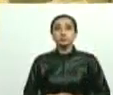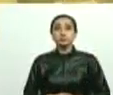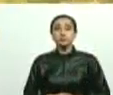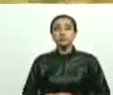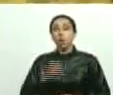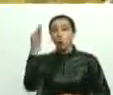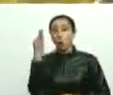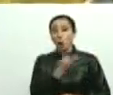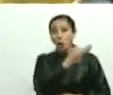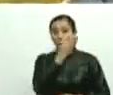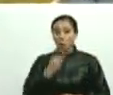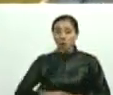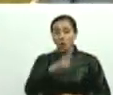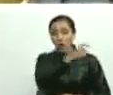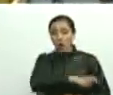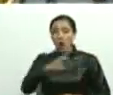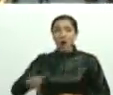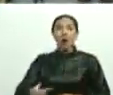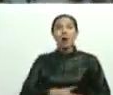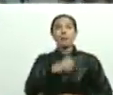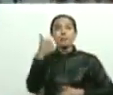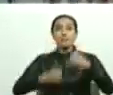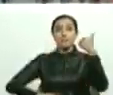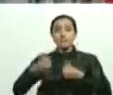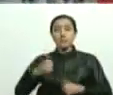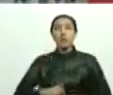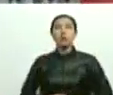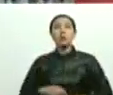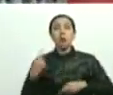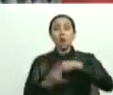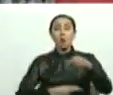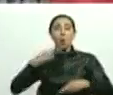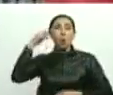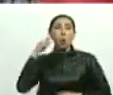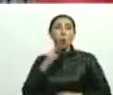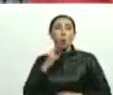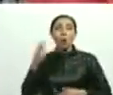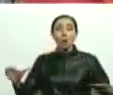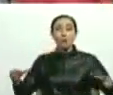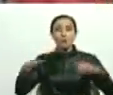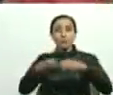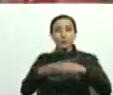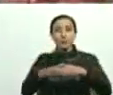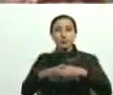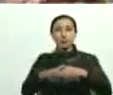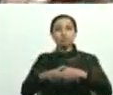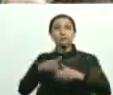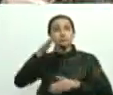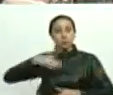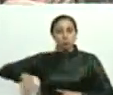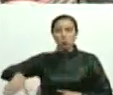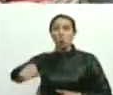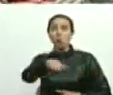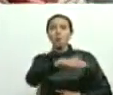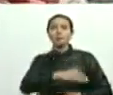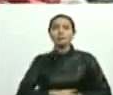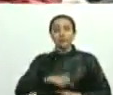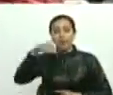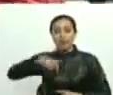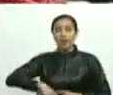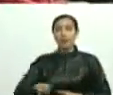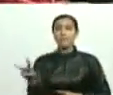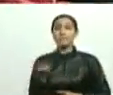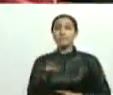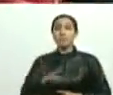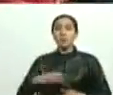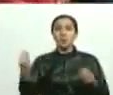Compromiso de las candidatas y candidatos de la Revolución Bolivariana con el partido y el pueblo. En Venezuela